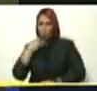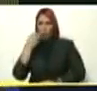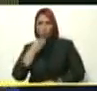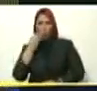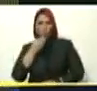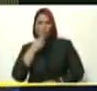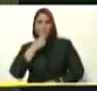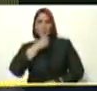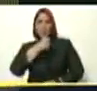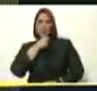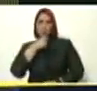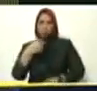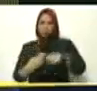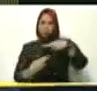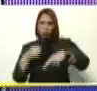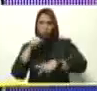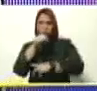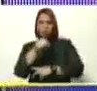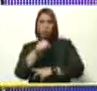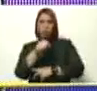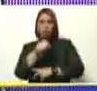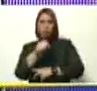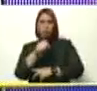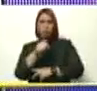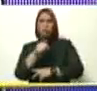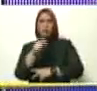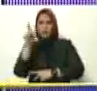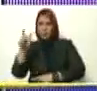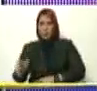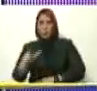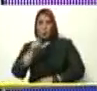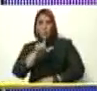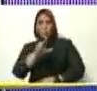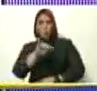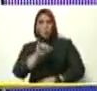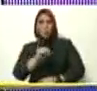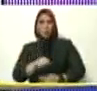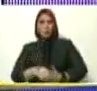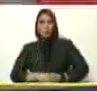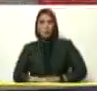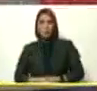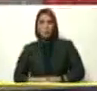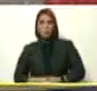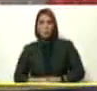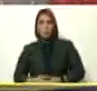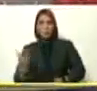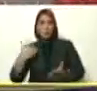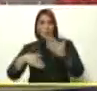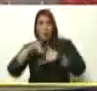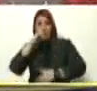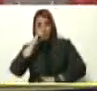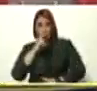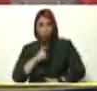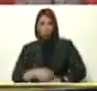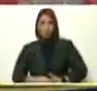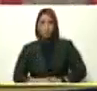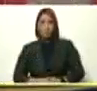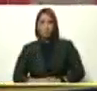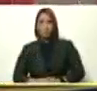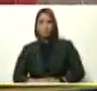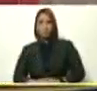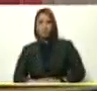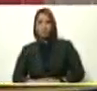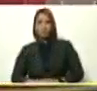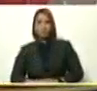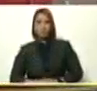periodista y revolucionario Luis José Marcano. Y así fue hace un año, un poco más de un año.